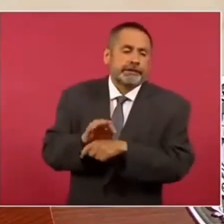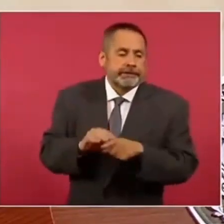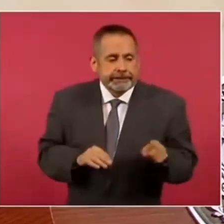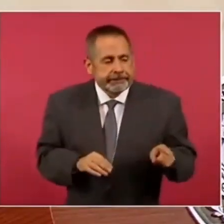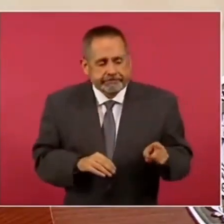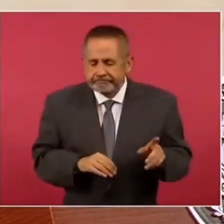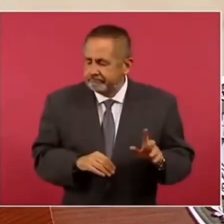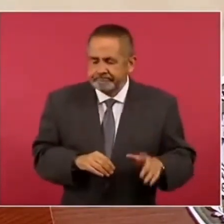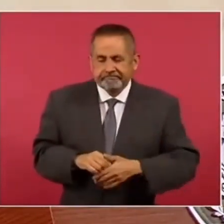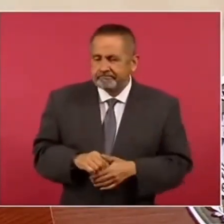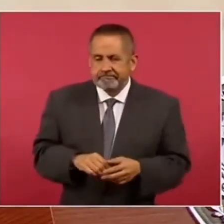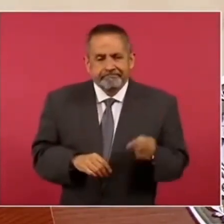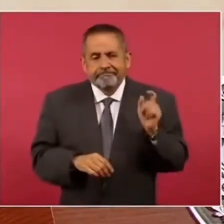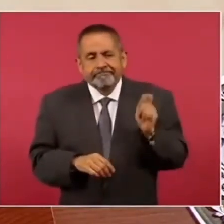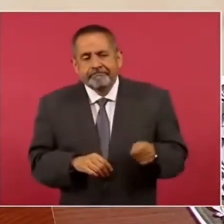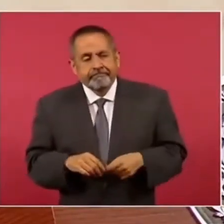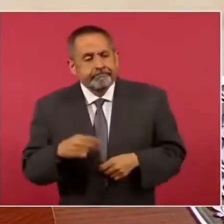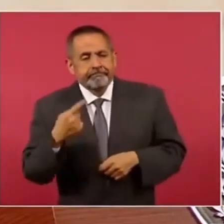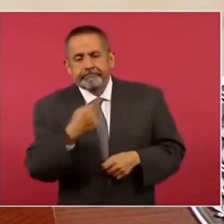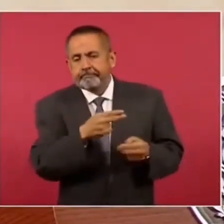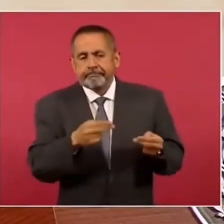no deja de ser